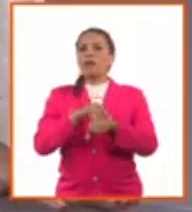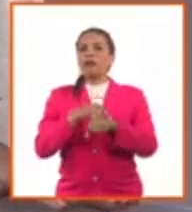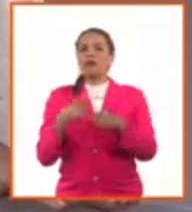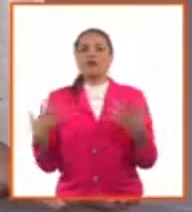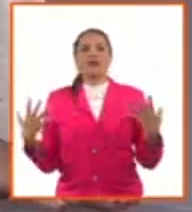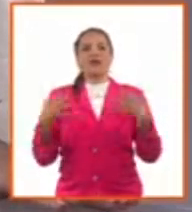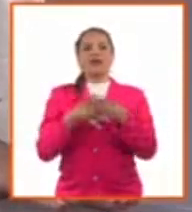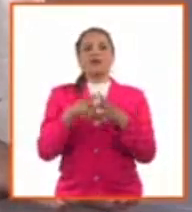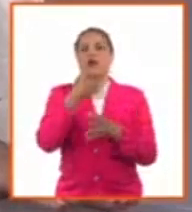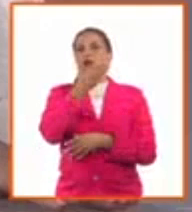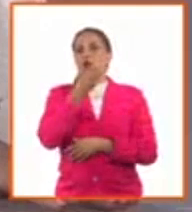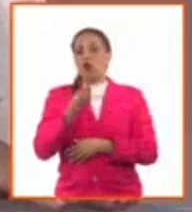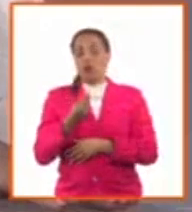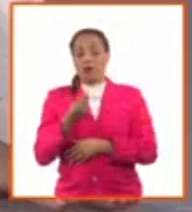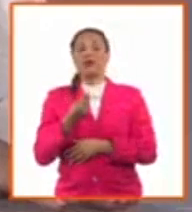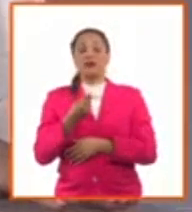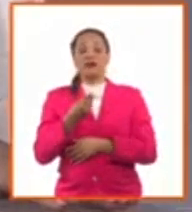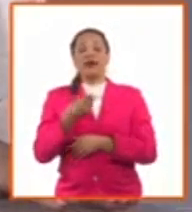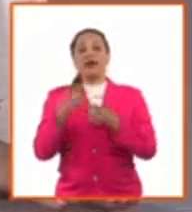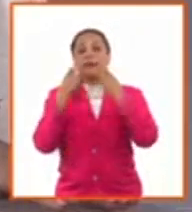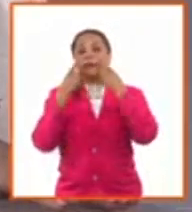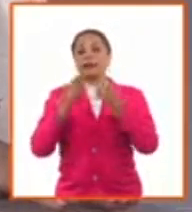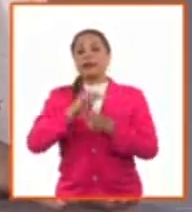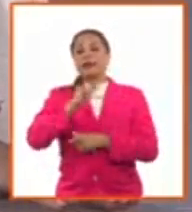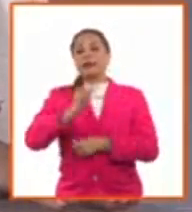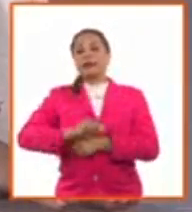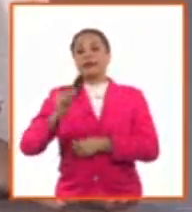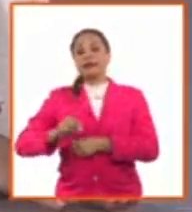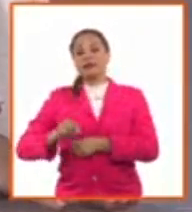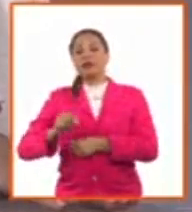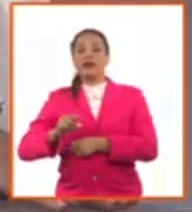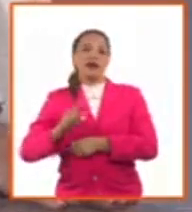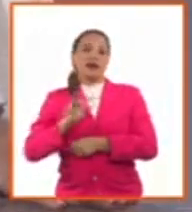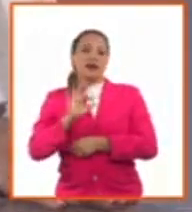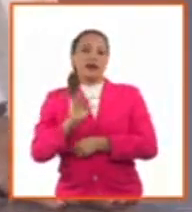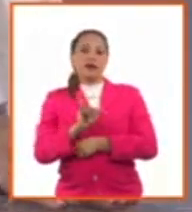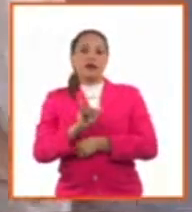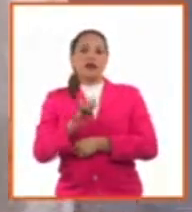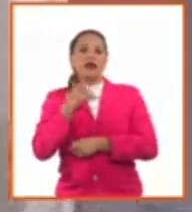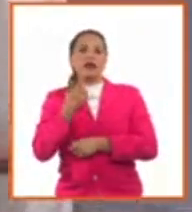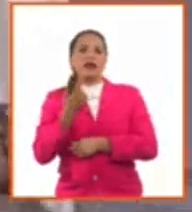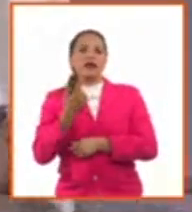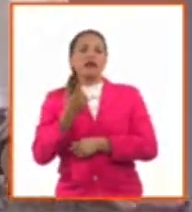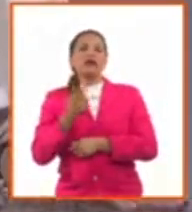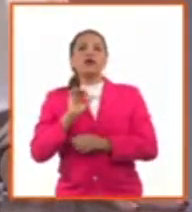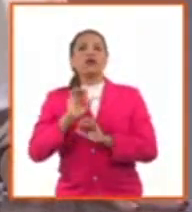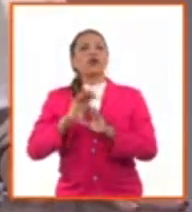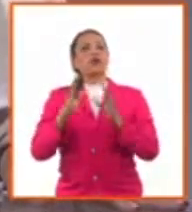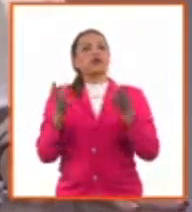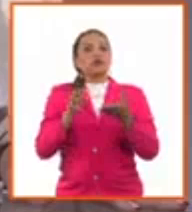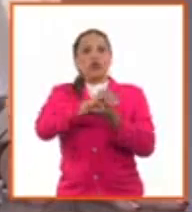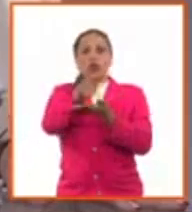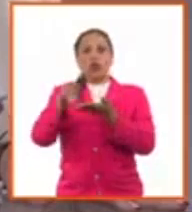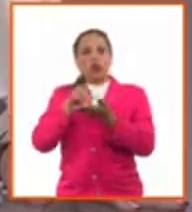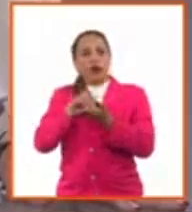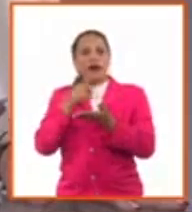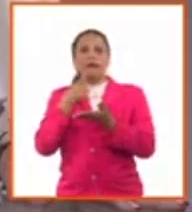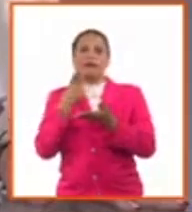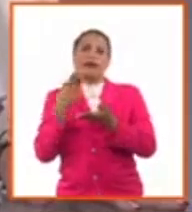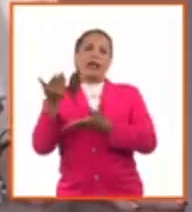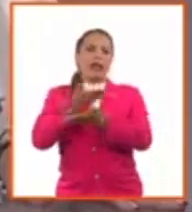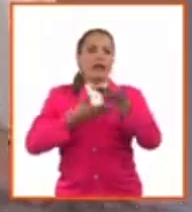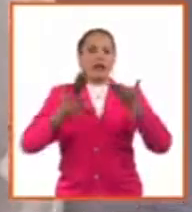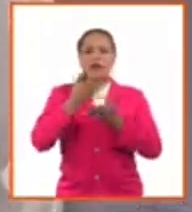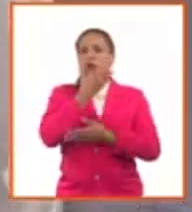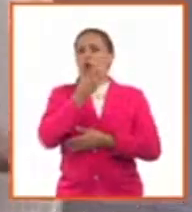a los jóvenes, dice como las tan importantes personas que son. Ha sido, creo, una premisa de su gestión y así lo hemos vivido